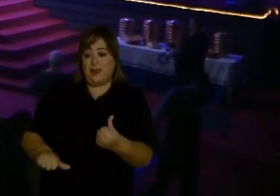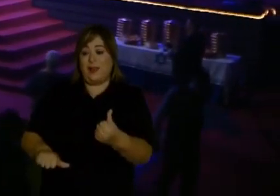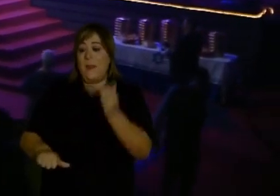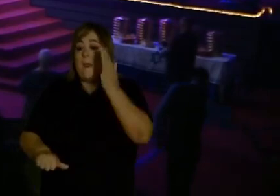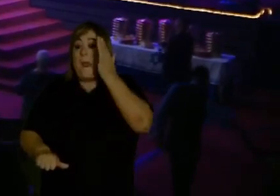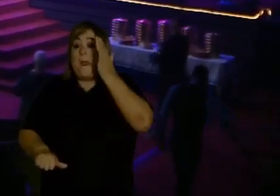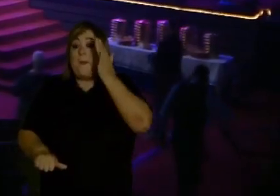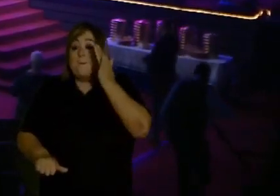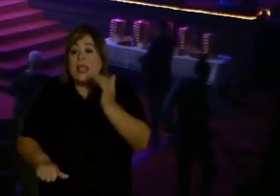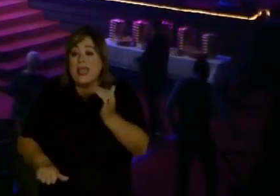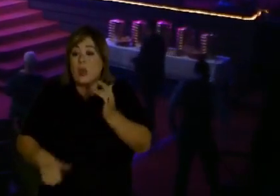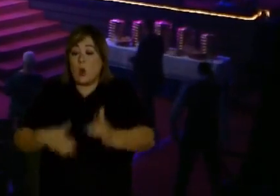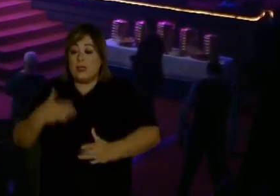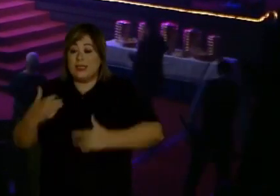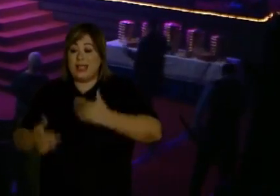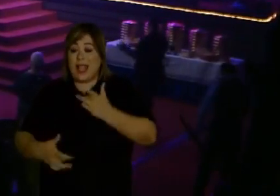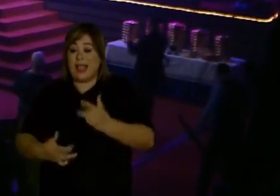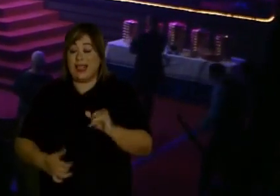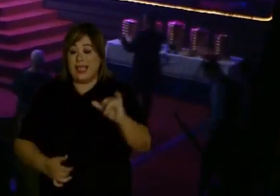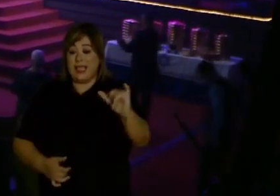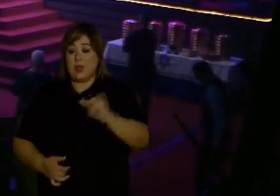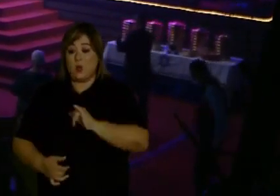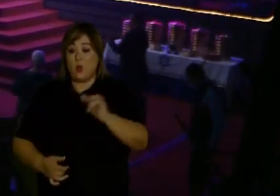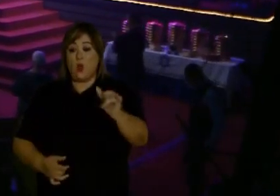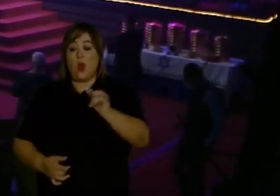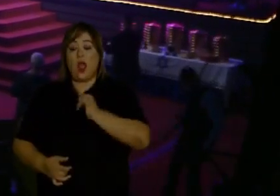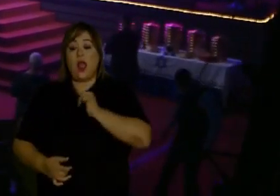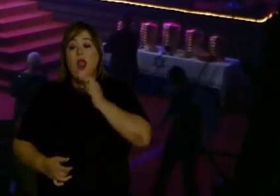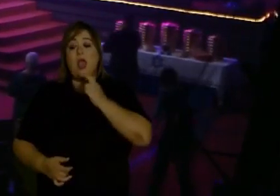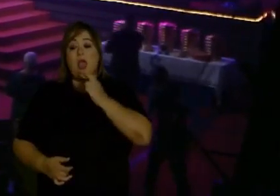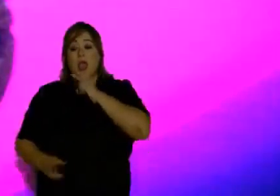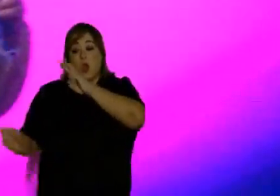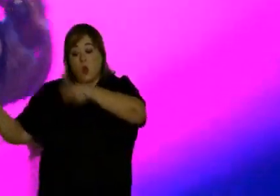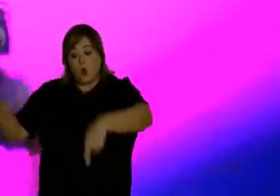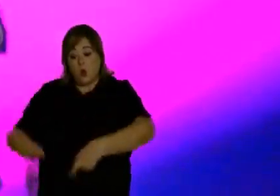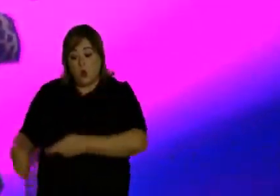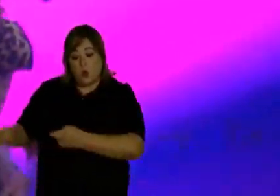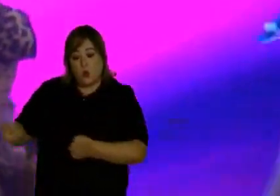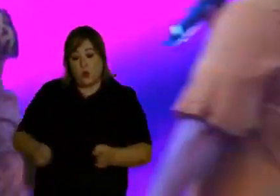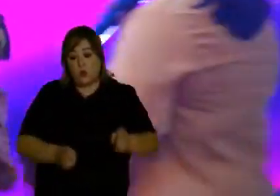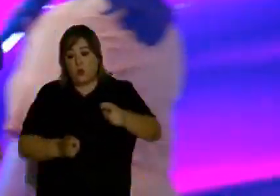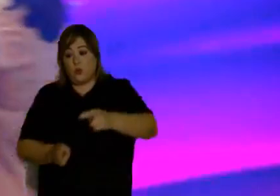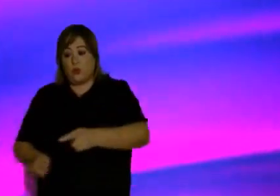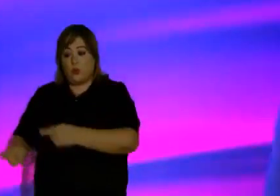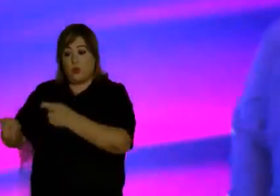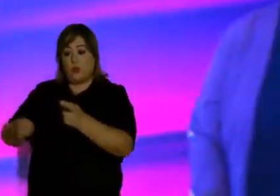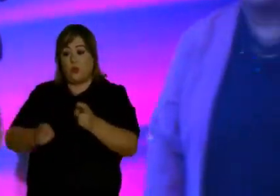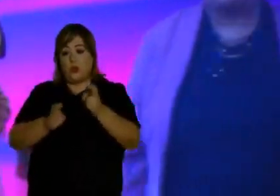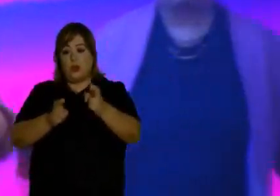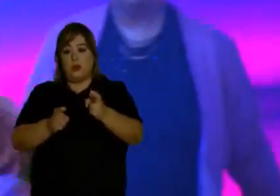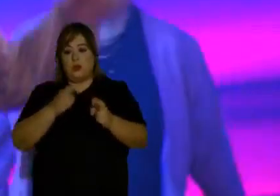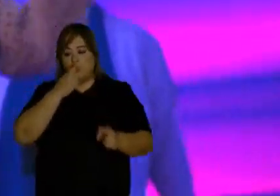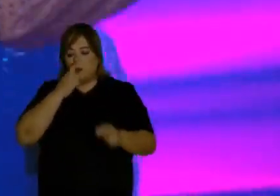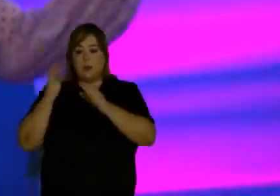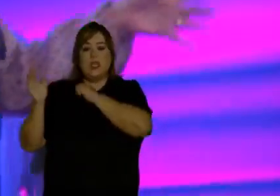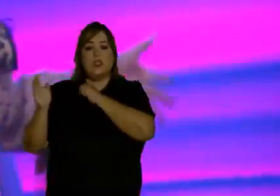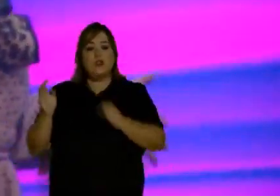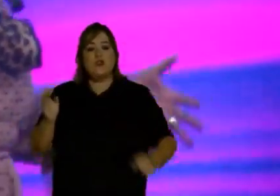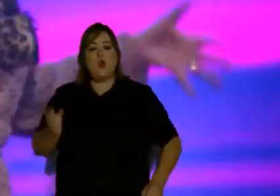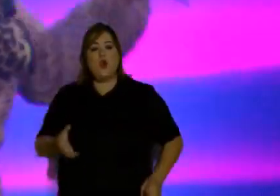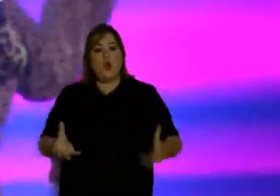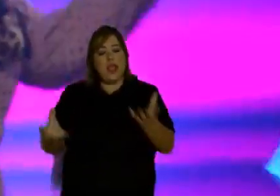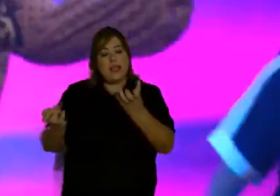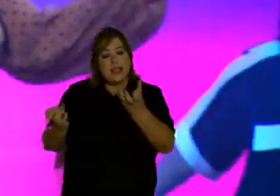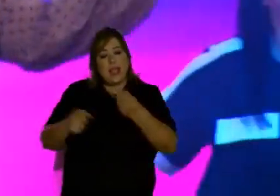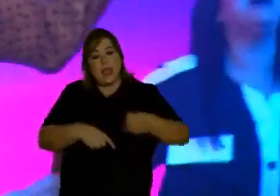río. Ay, hay gente que necesita. Señor, active ese río. Active ese río. Active ese río. El Señor quiere que le adoren. Adórale,